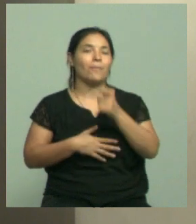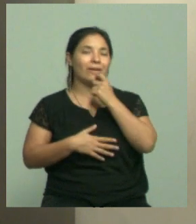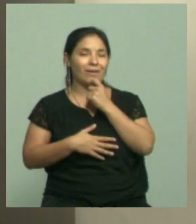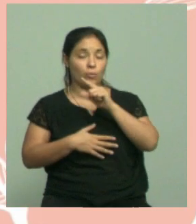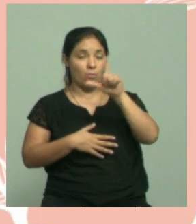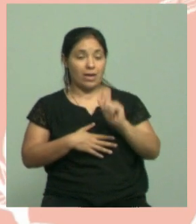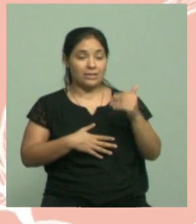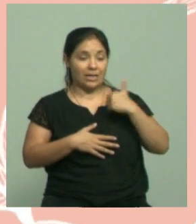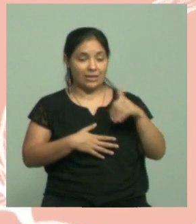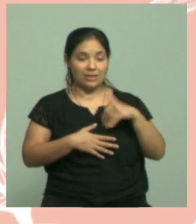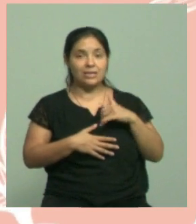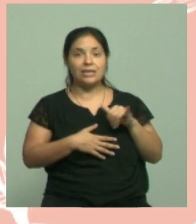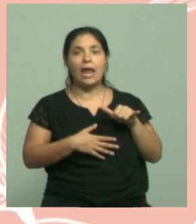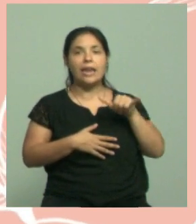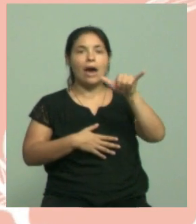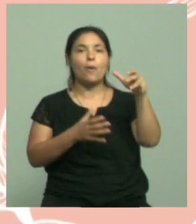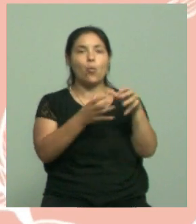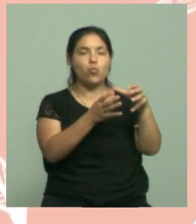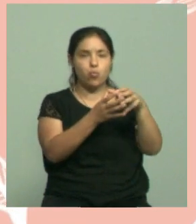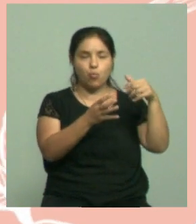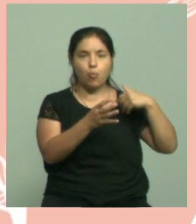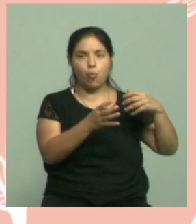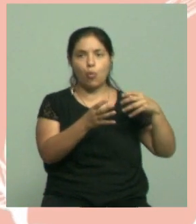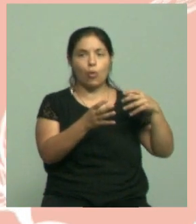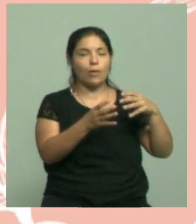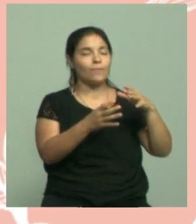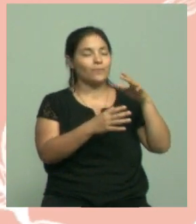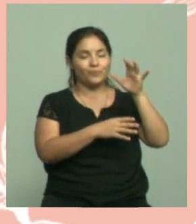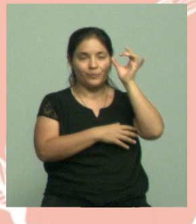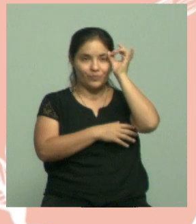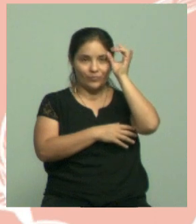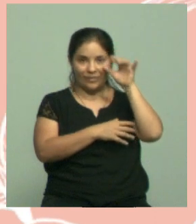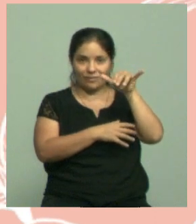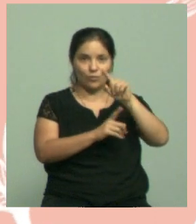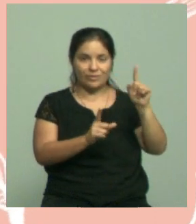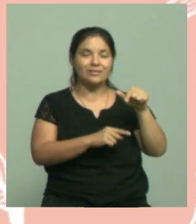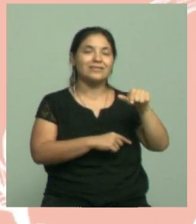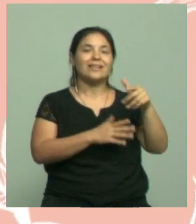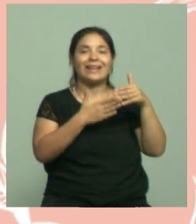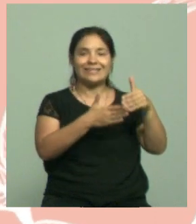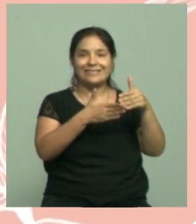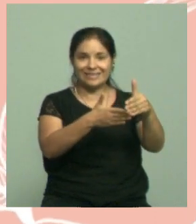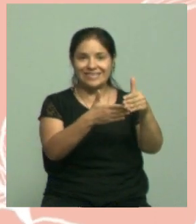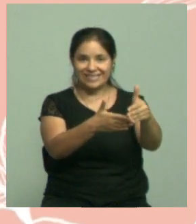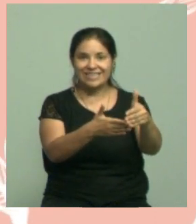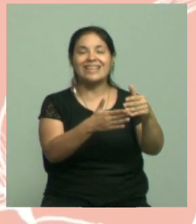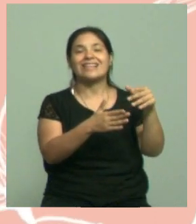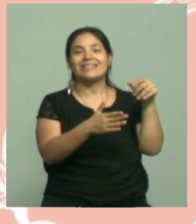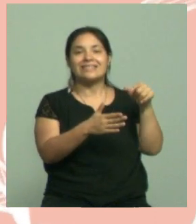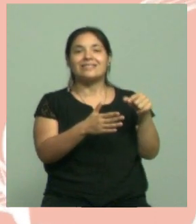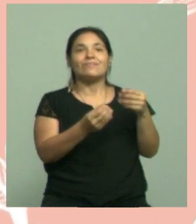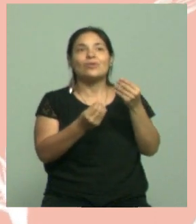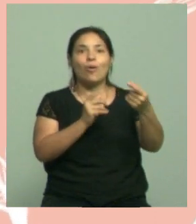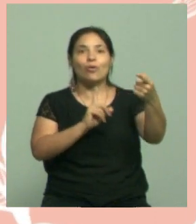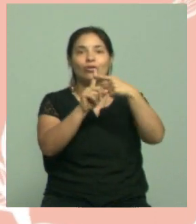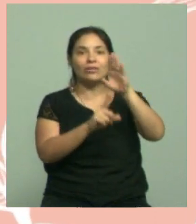Unidos? Bueno, en lo que tiene que ver con la base o la presencia china en Neuquén, hay una parte jurídica